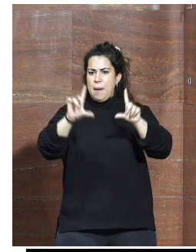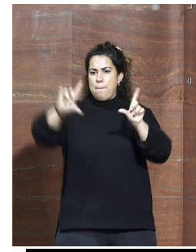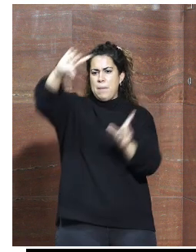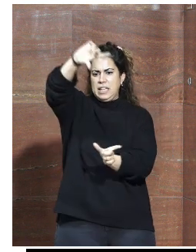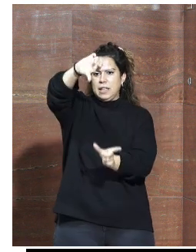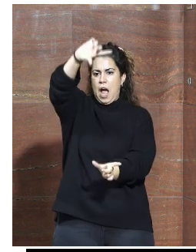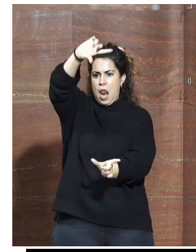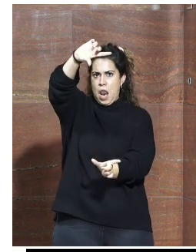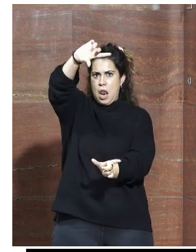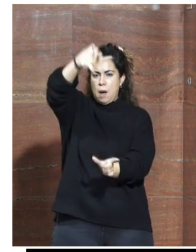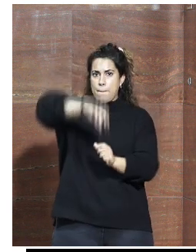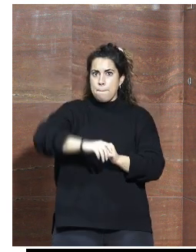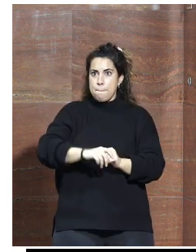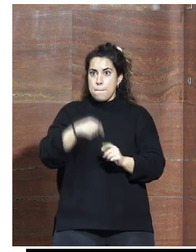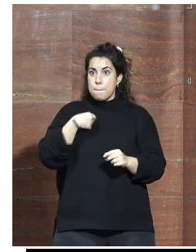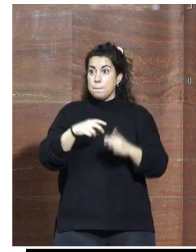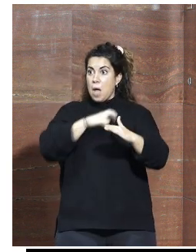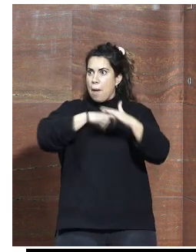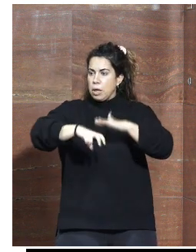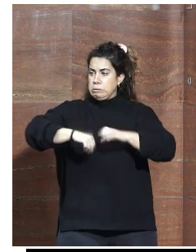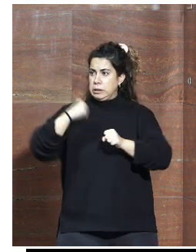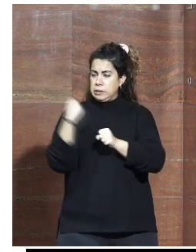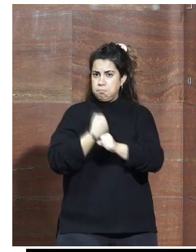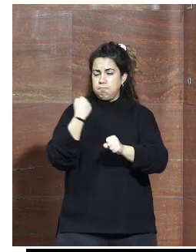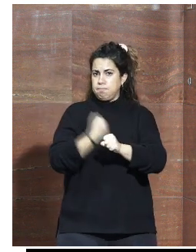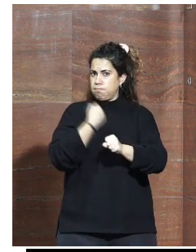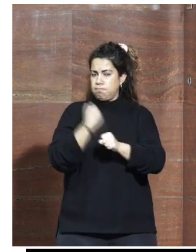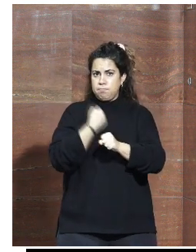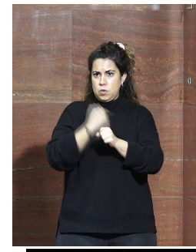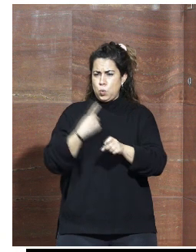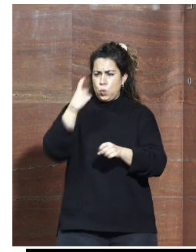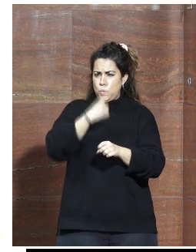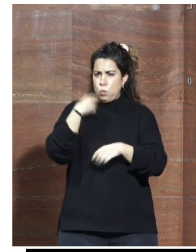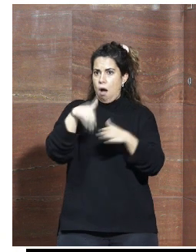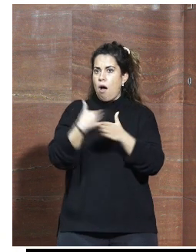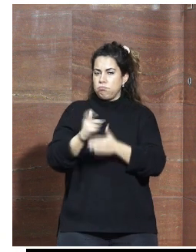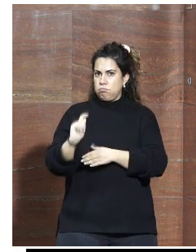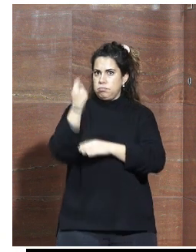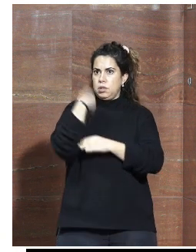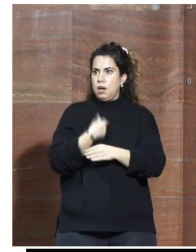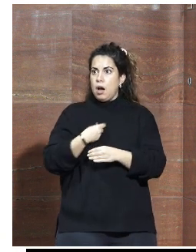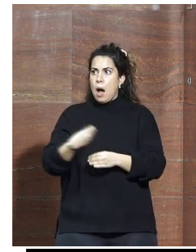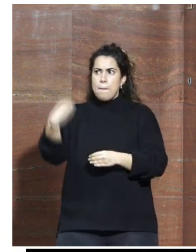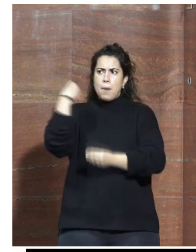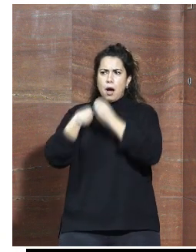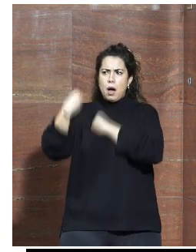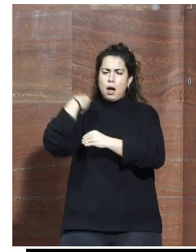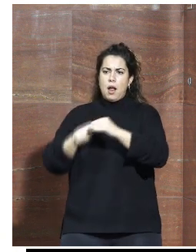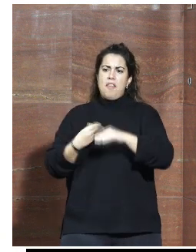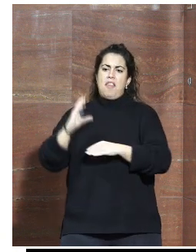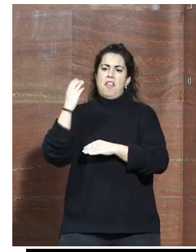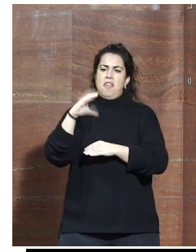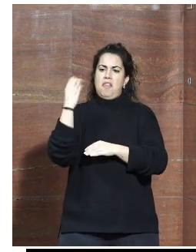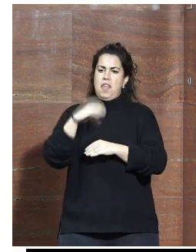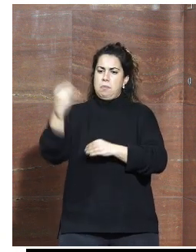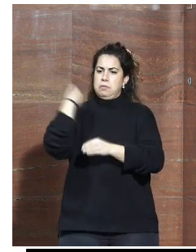donde Metro ha estado trabajando bastante tiempo en esto. Nos ha consultado mucho al CERMI en este